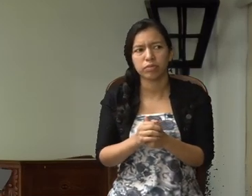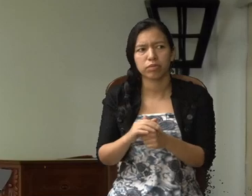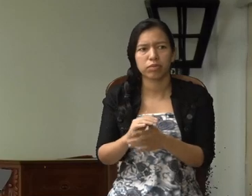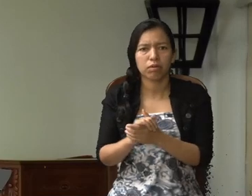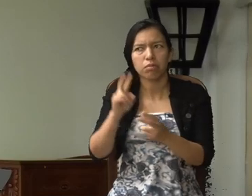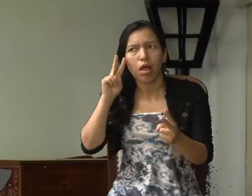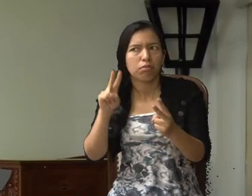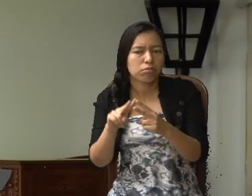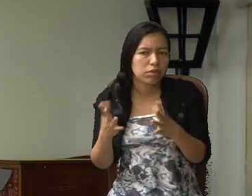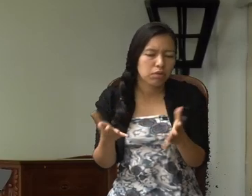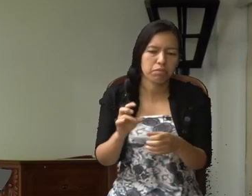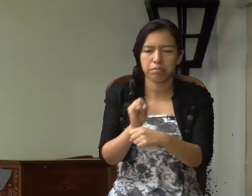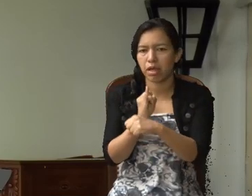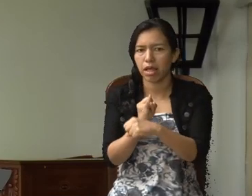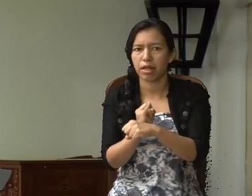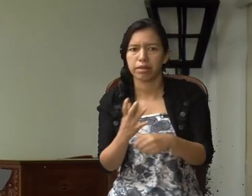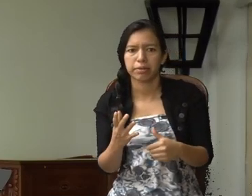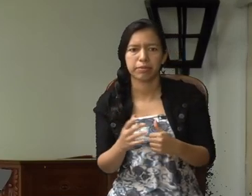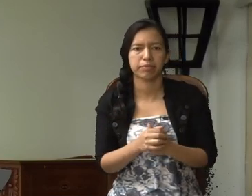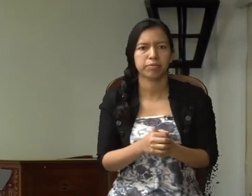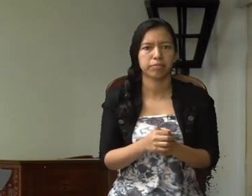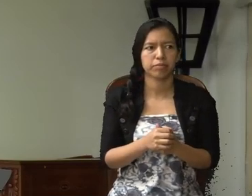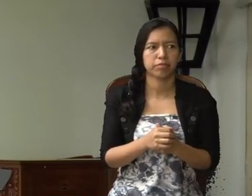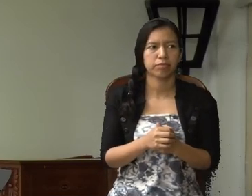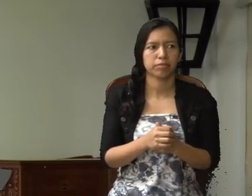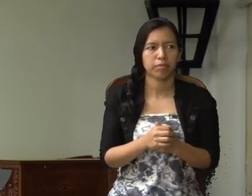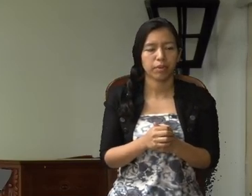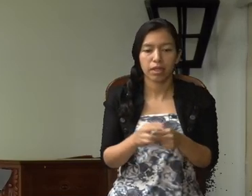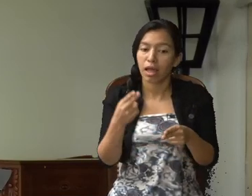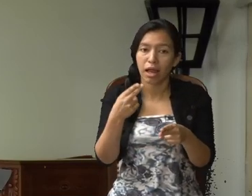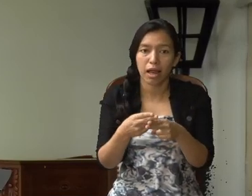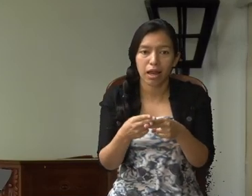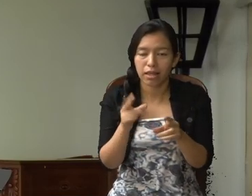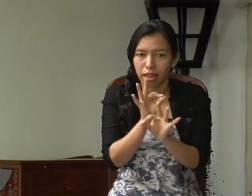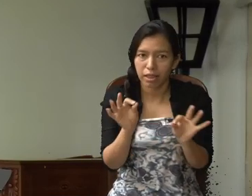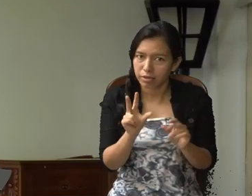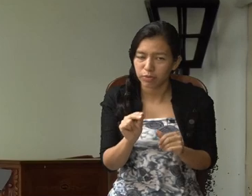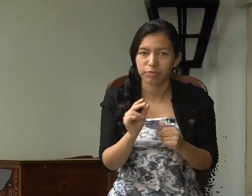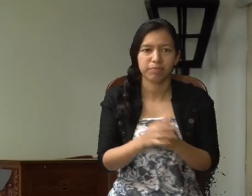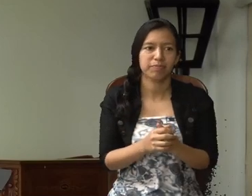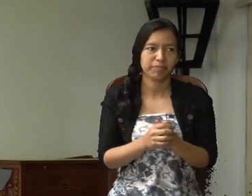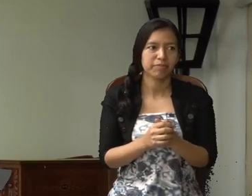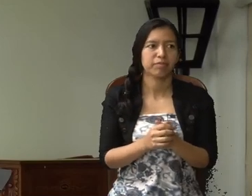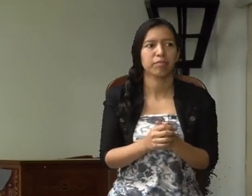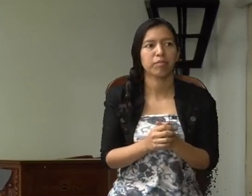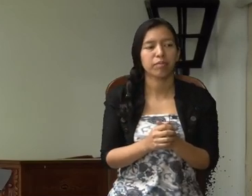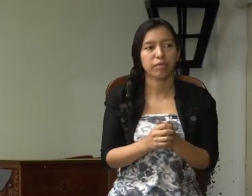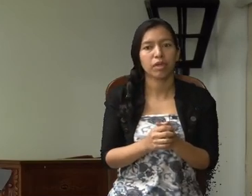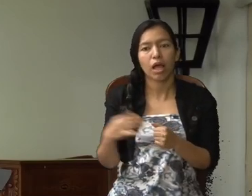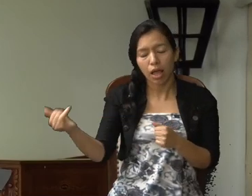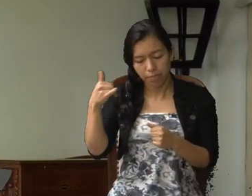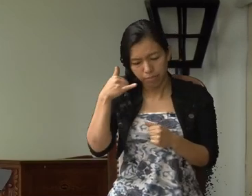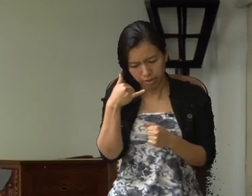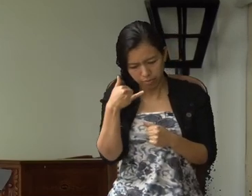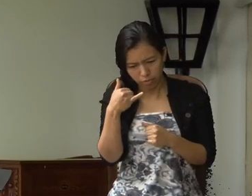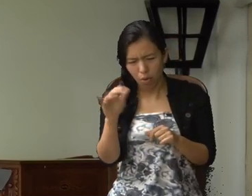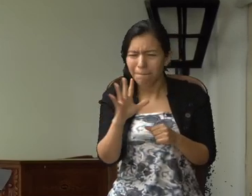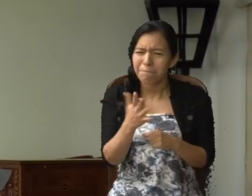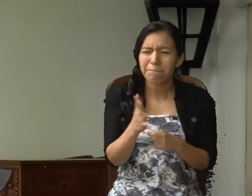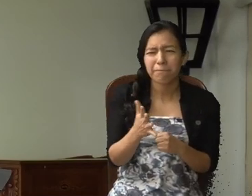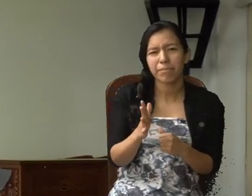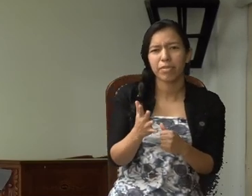conocida más o menos de la iglesia. Claramente no voy a contar nada más de detalles. El hecho es que me llamó, eran tal vez